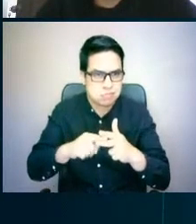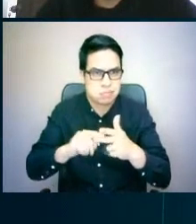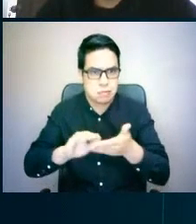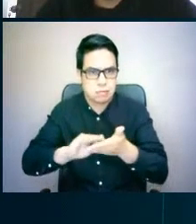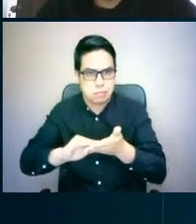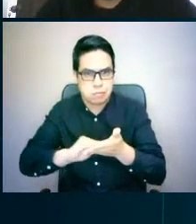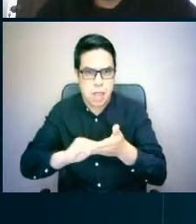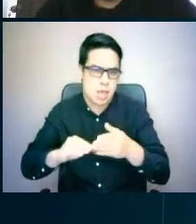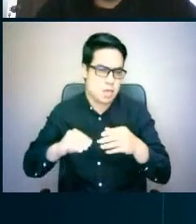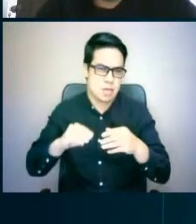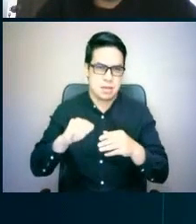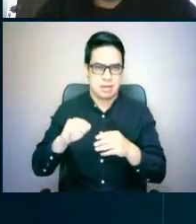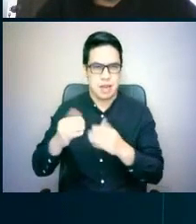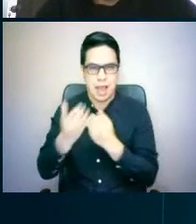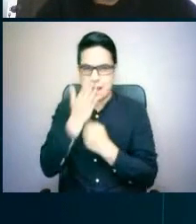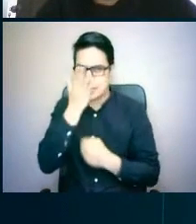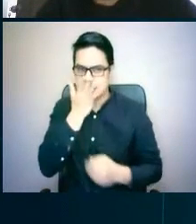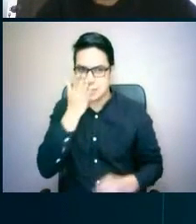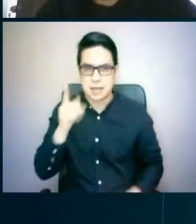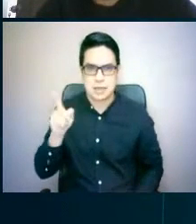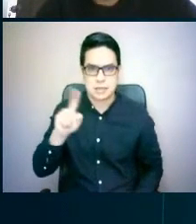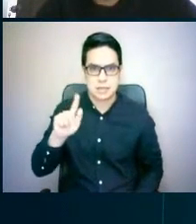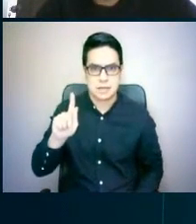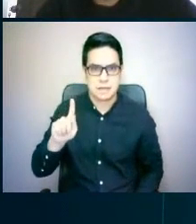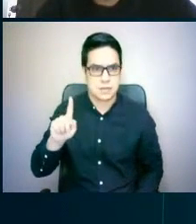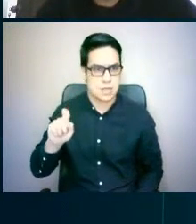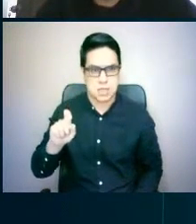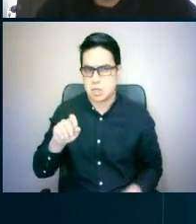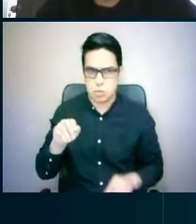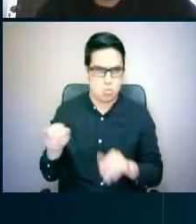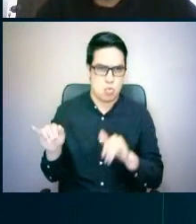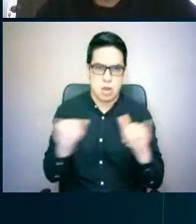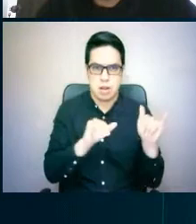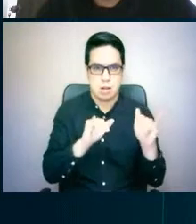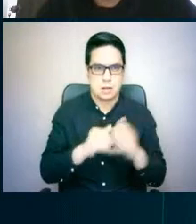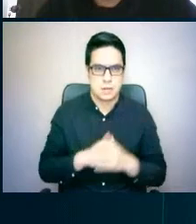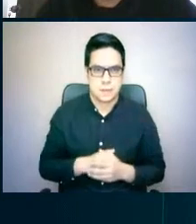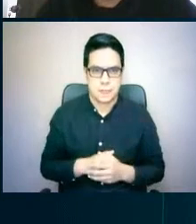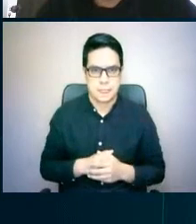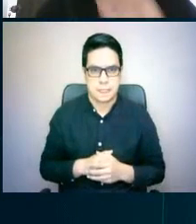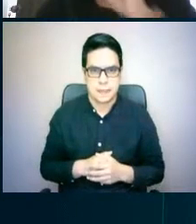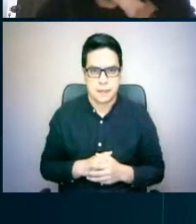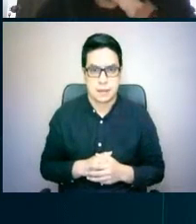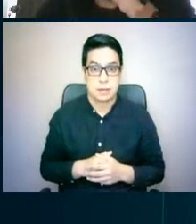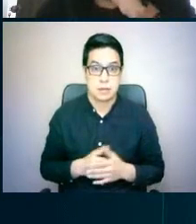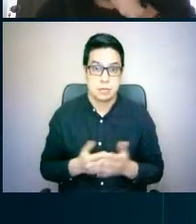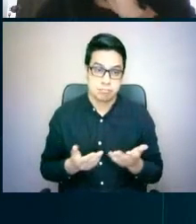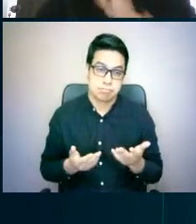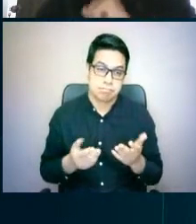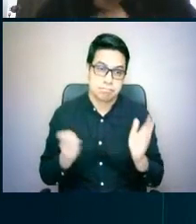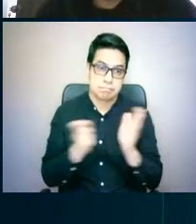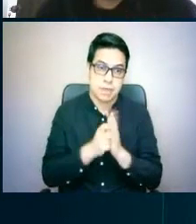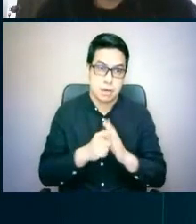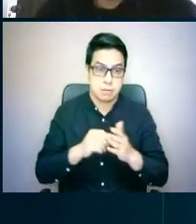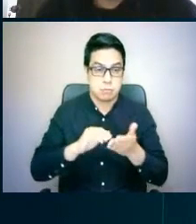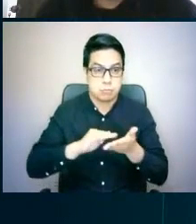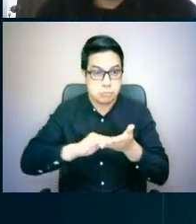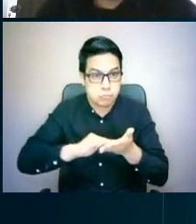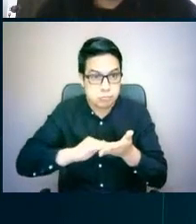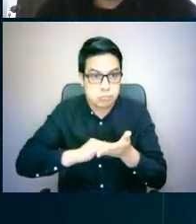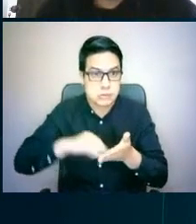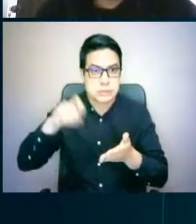suministrados por General Electric. Acá cabe resaltar que las condiciones que presentan